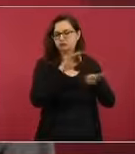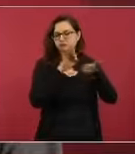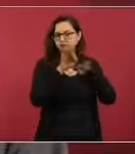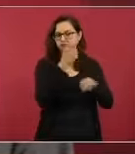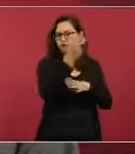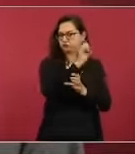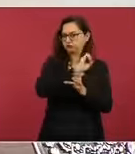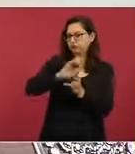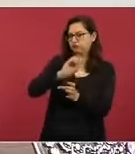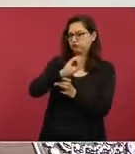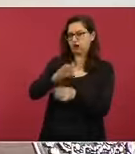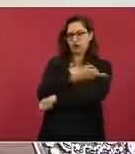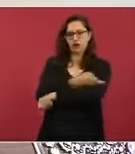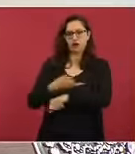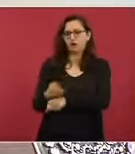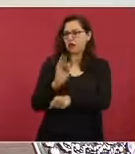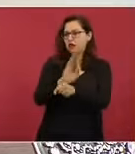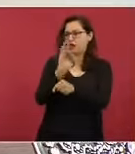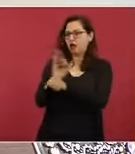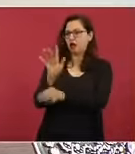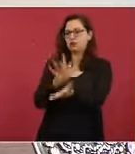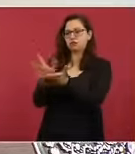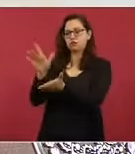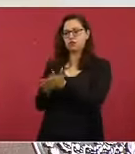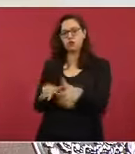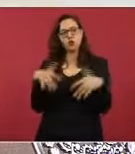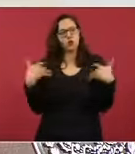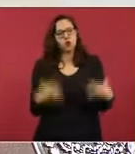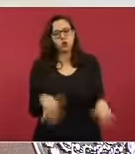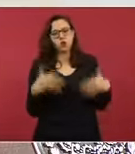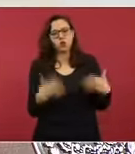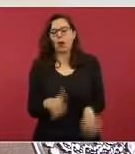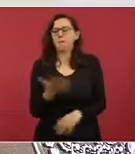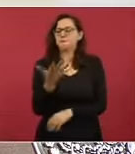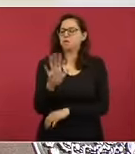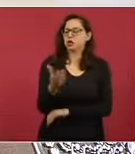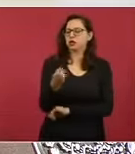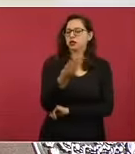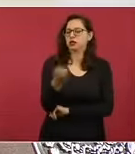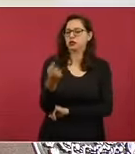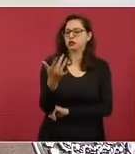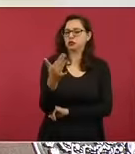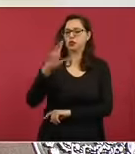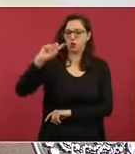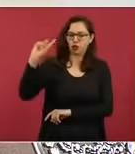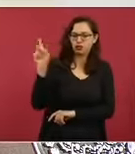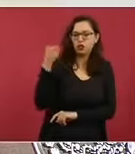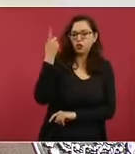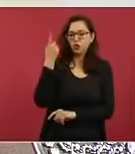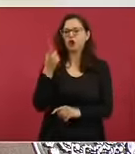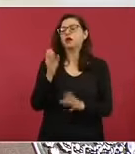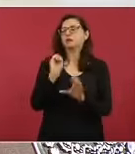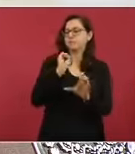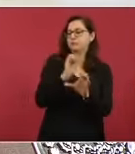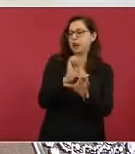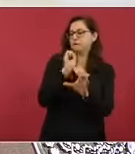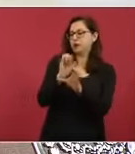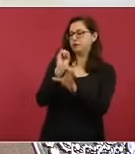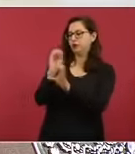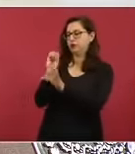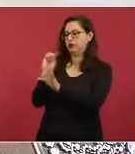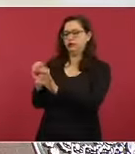$350 a sus familias acá en México, principalmente a mamá y a esposa. Y tenemos